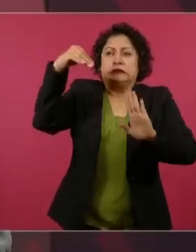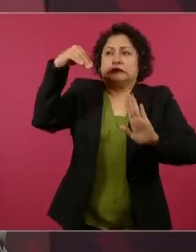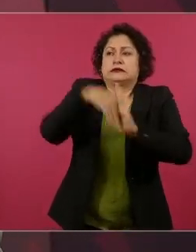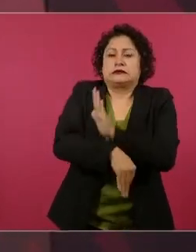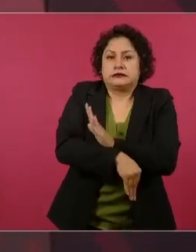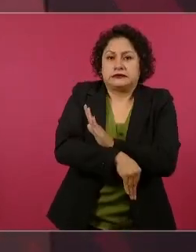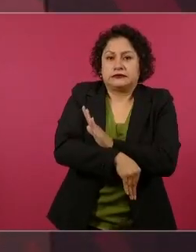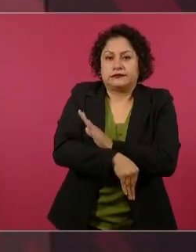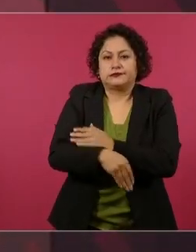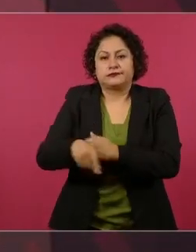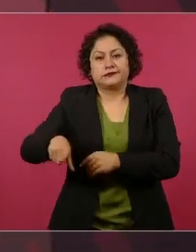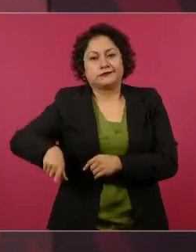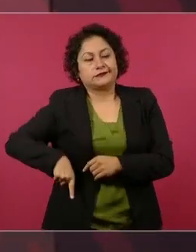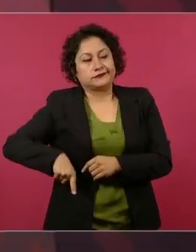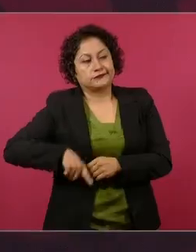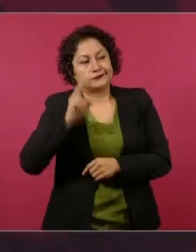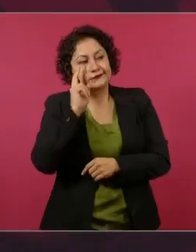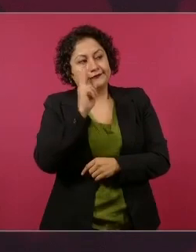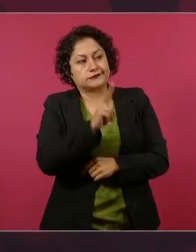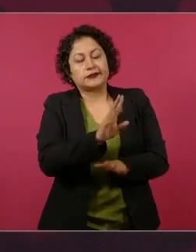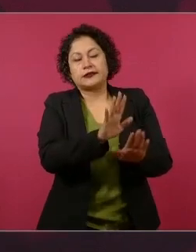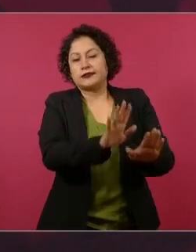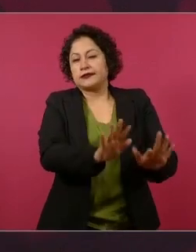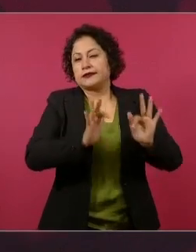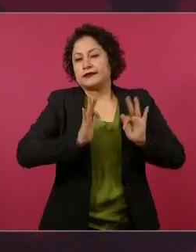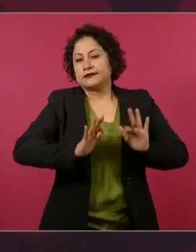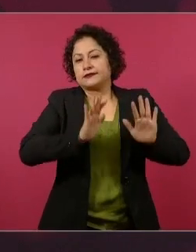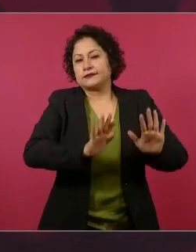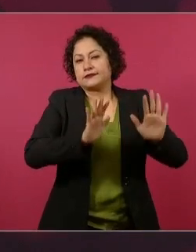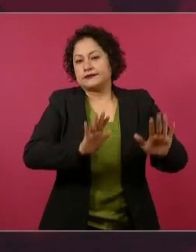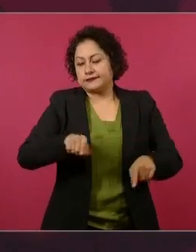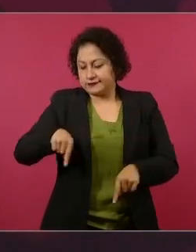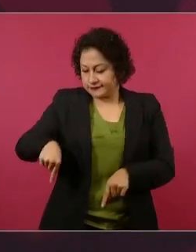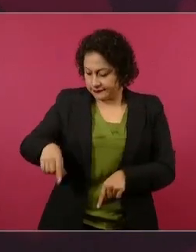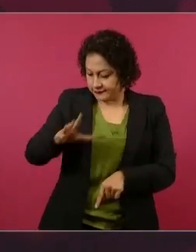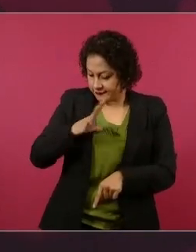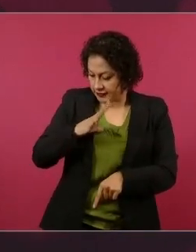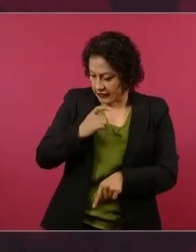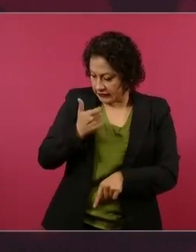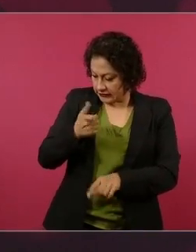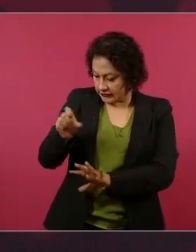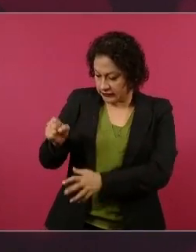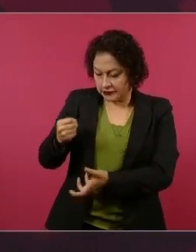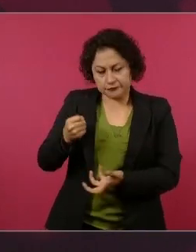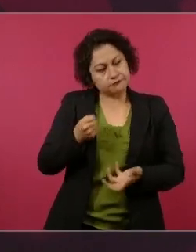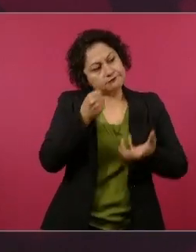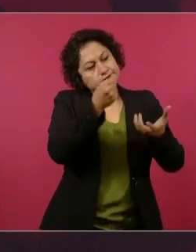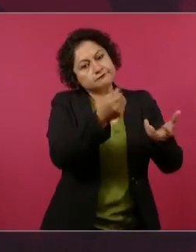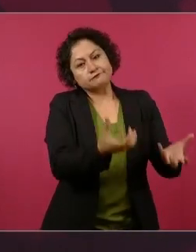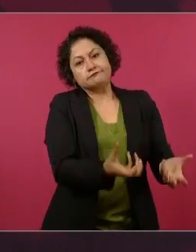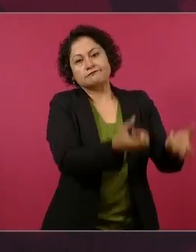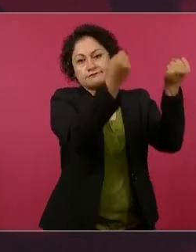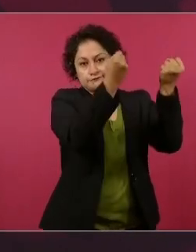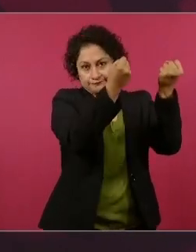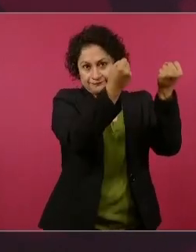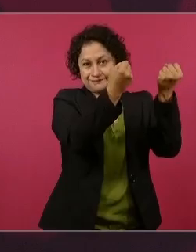con dinero público. Es el caso de bancos